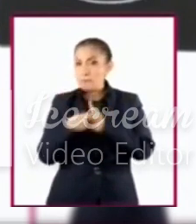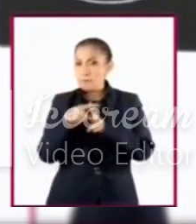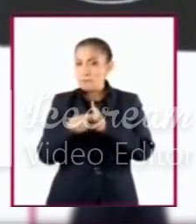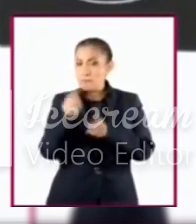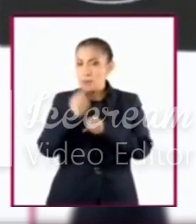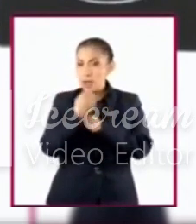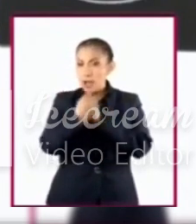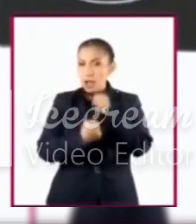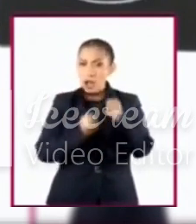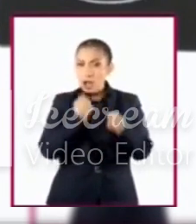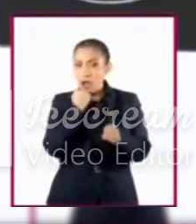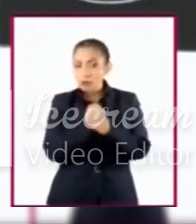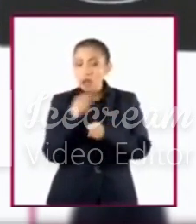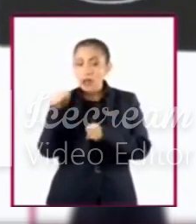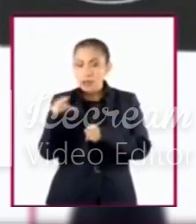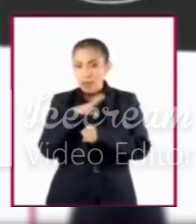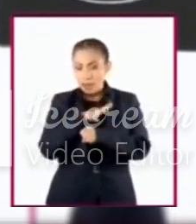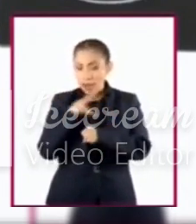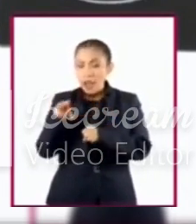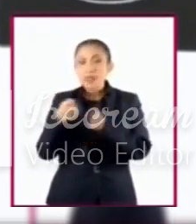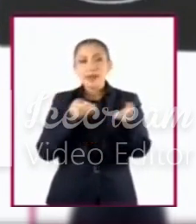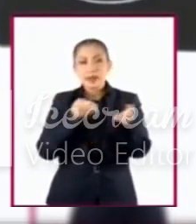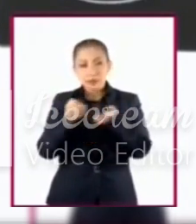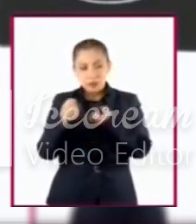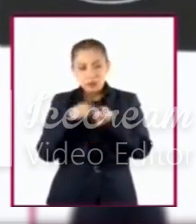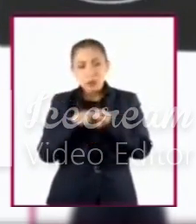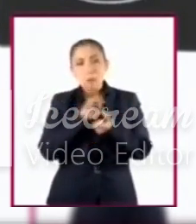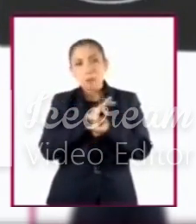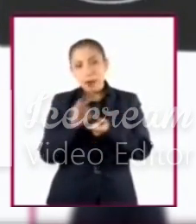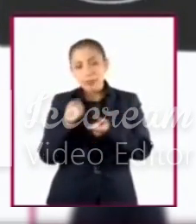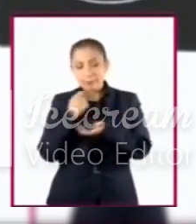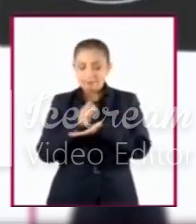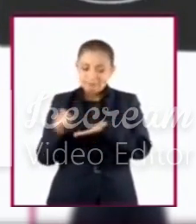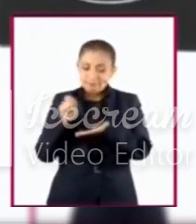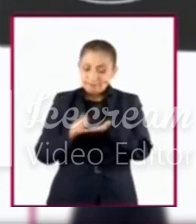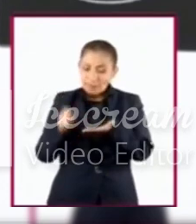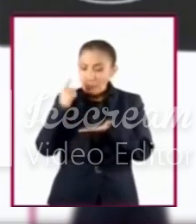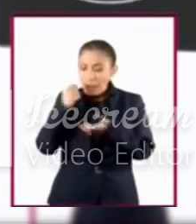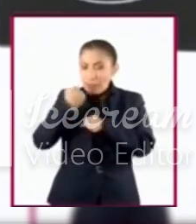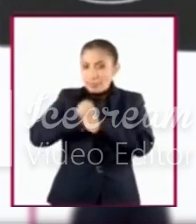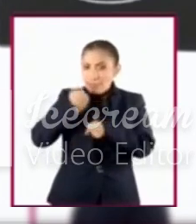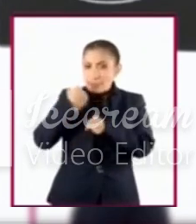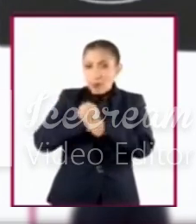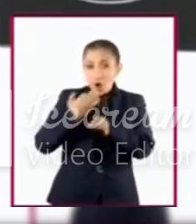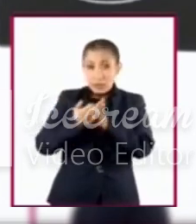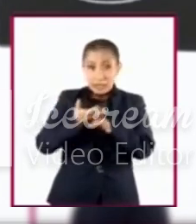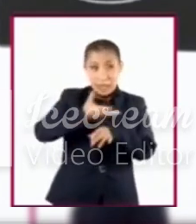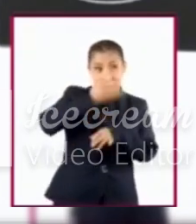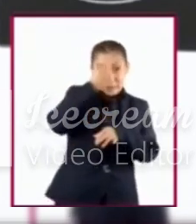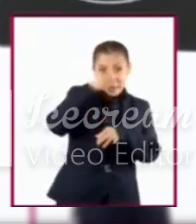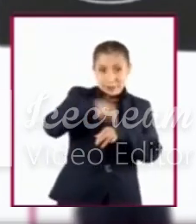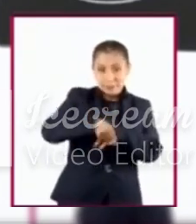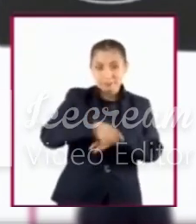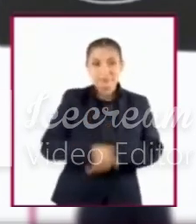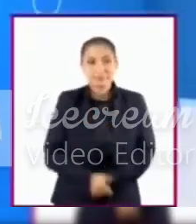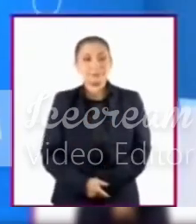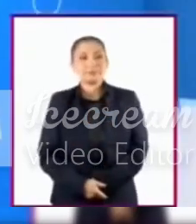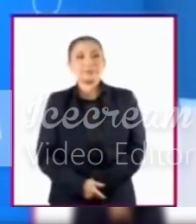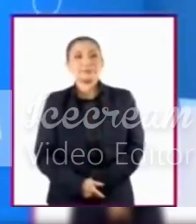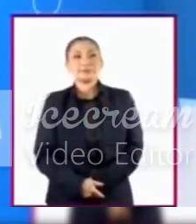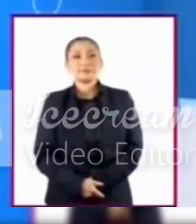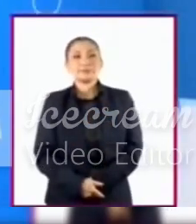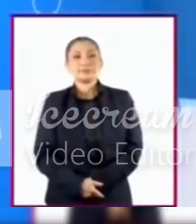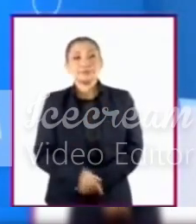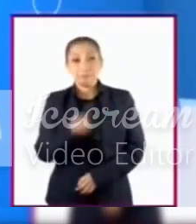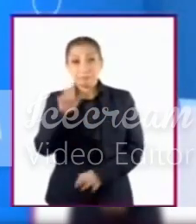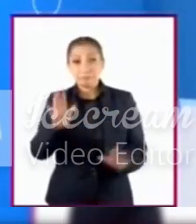matemáticas de primer grado. Ahí encontrarán ejercicios que podrán resolver para practicar lo que han aprendido en esta lección.